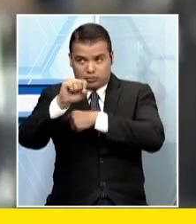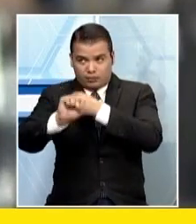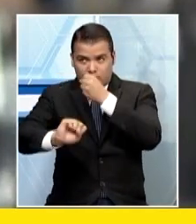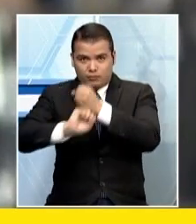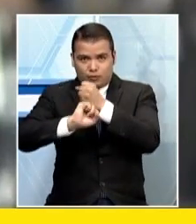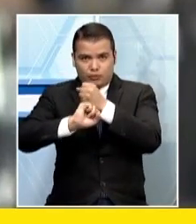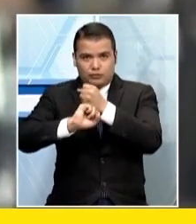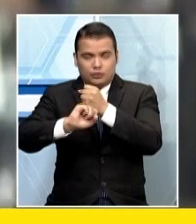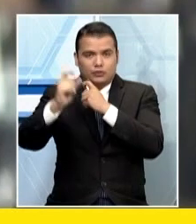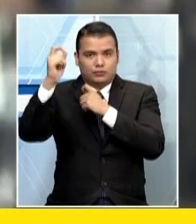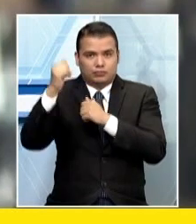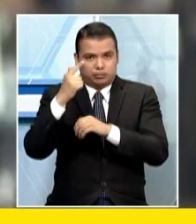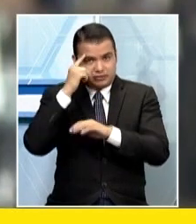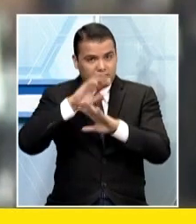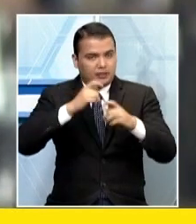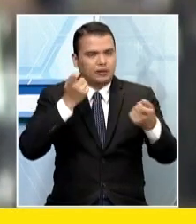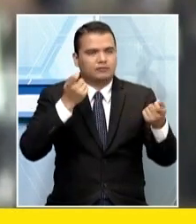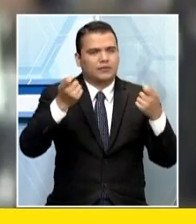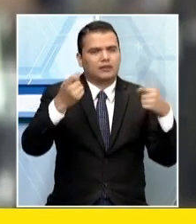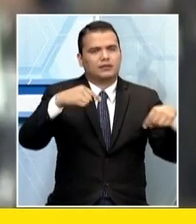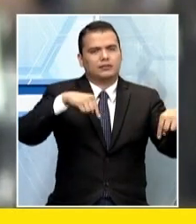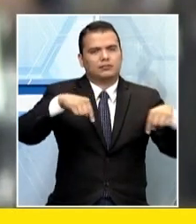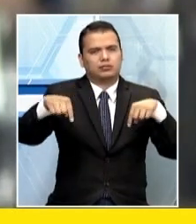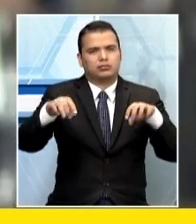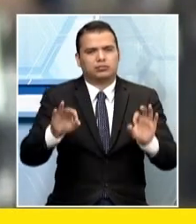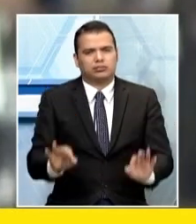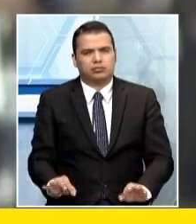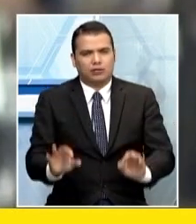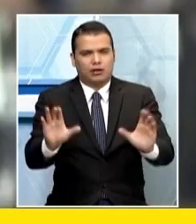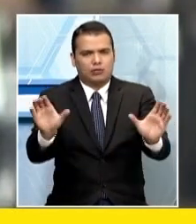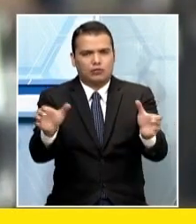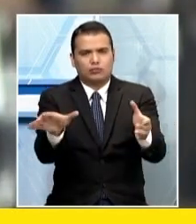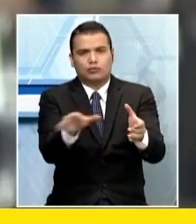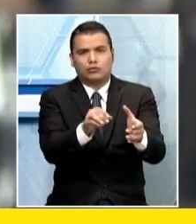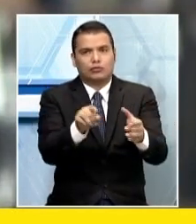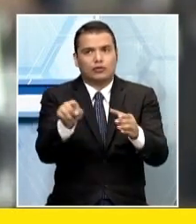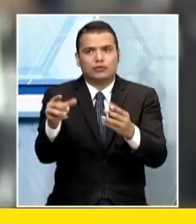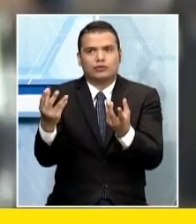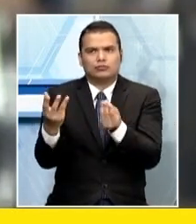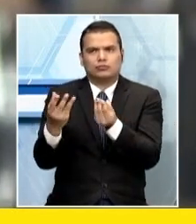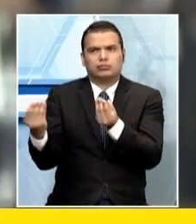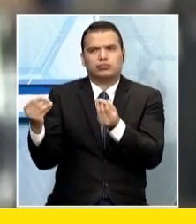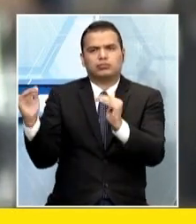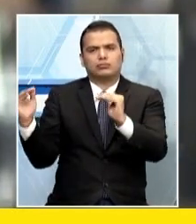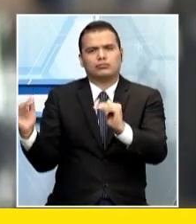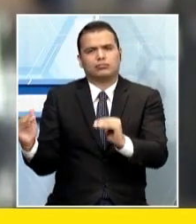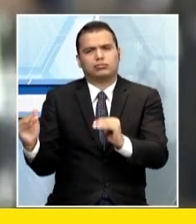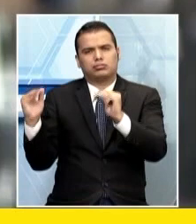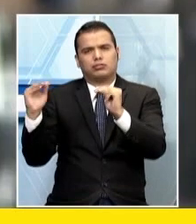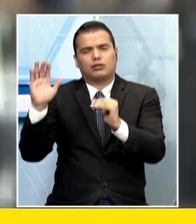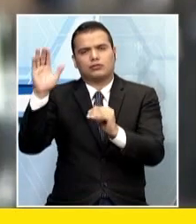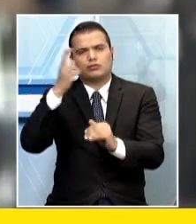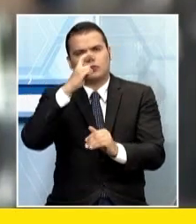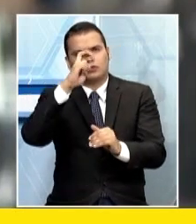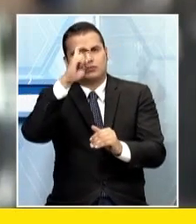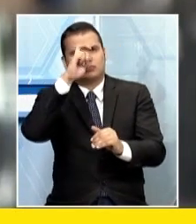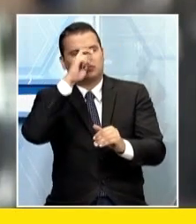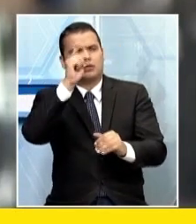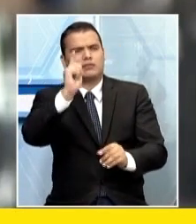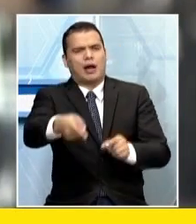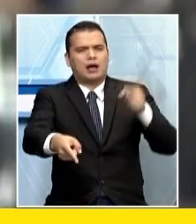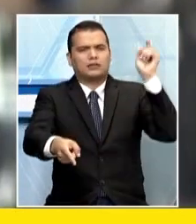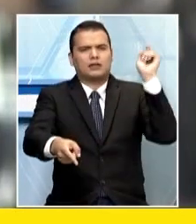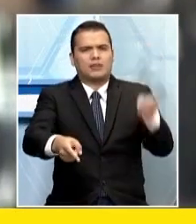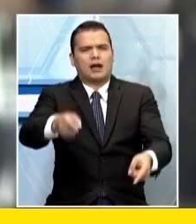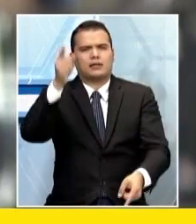ilegalidad llegue precisamente para gobernar para un pueblo, llegan para gobernar para sectores y de forma mezquina generan este tipo de